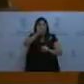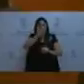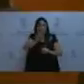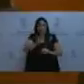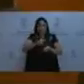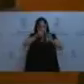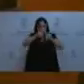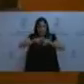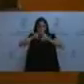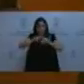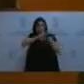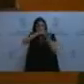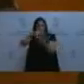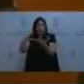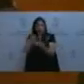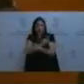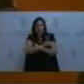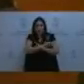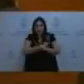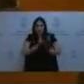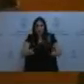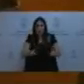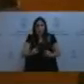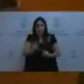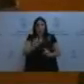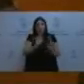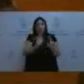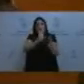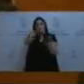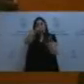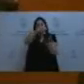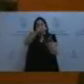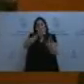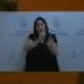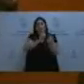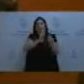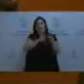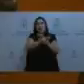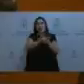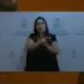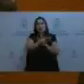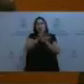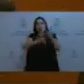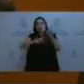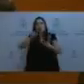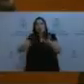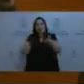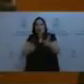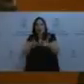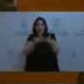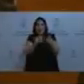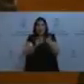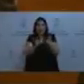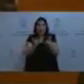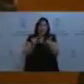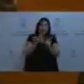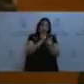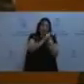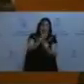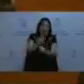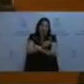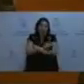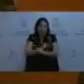las residencias, siguen sin dotar al organismo autónomo de los suficientes medios personales y materiales. En